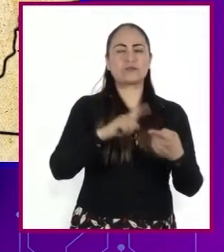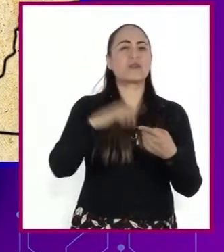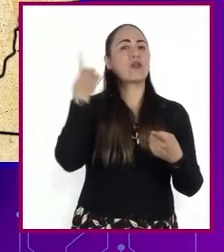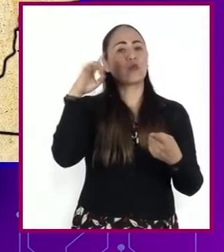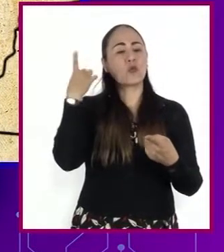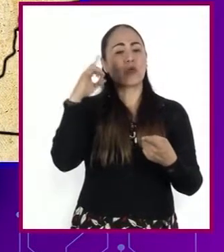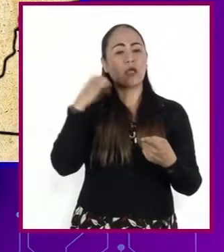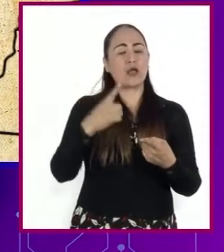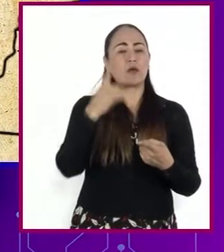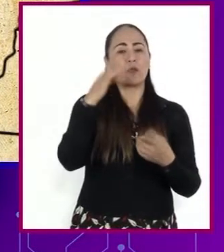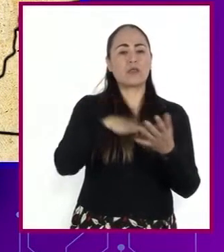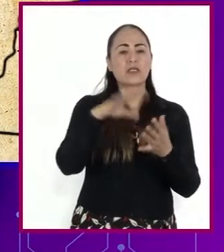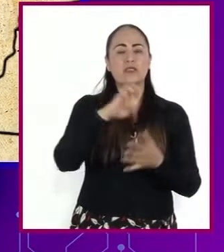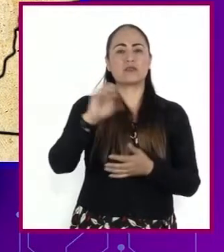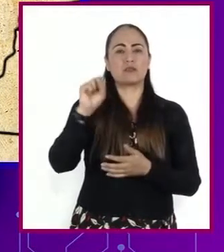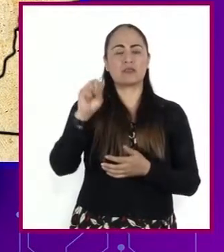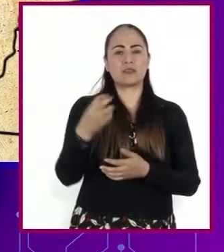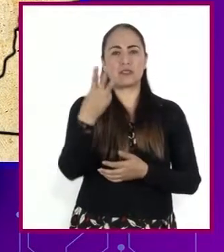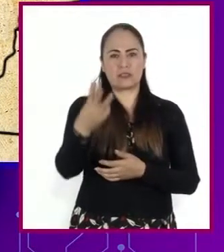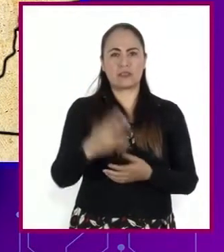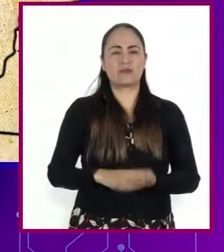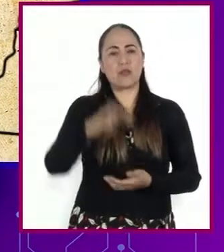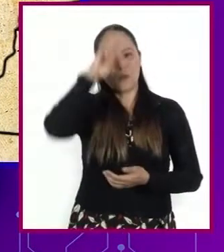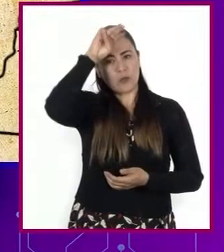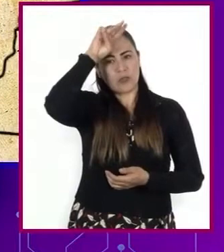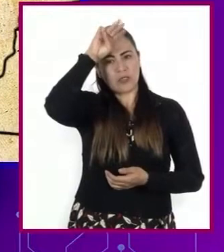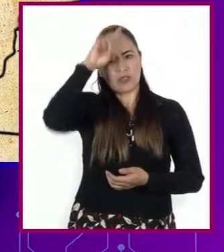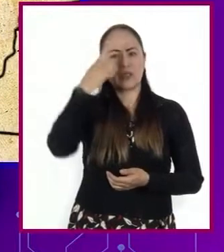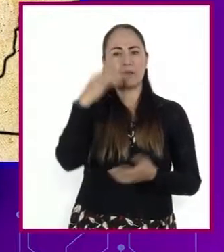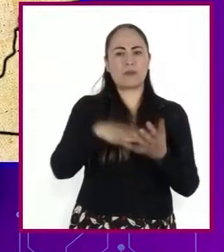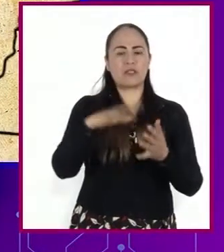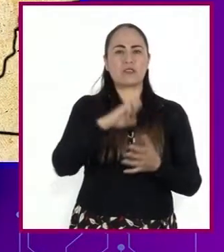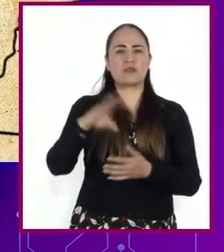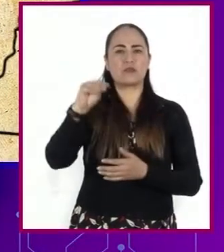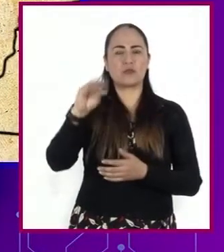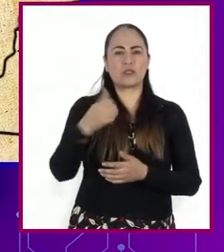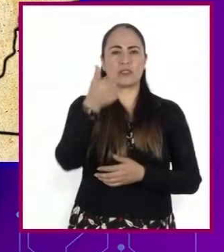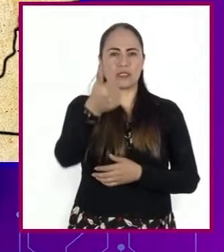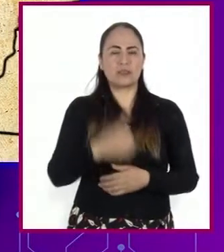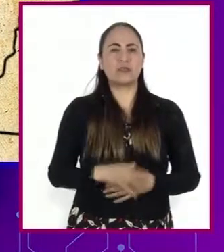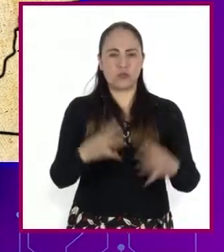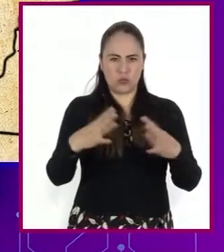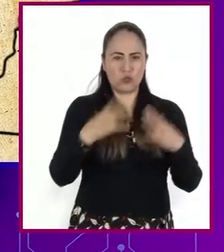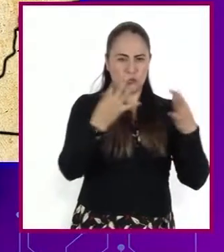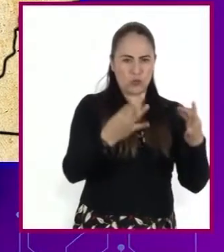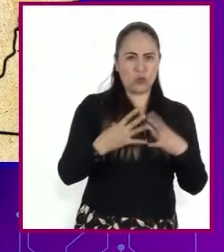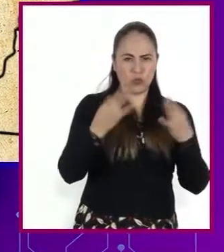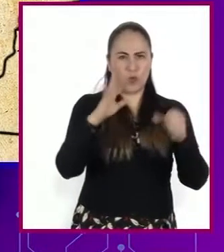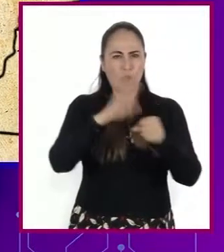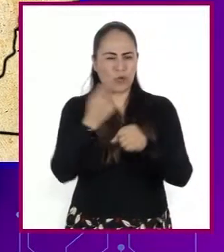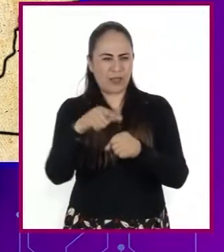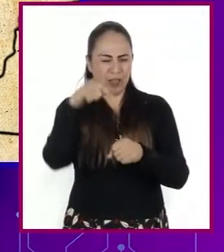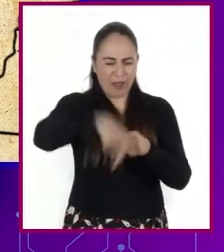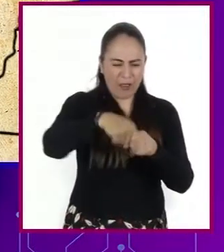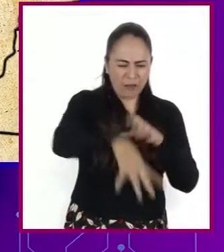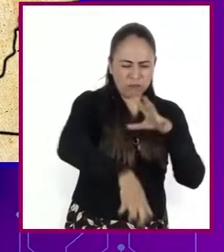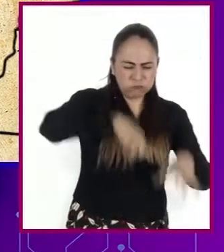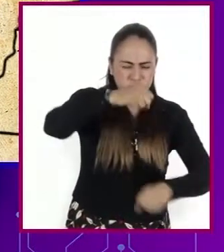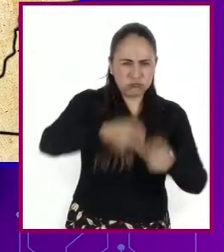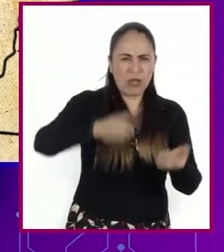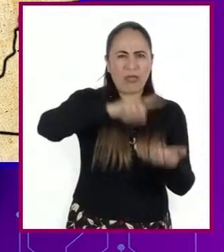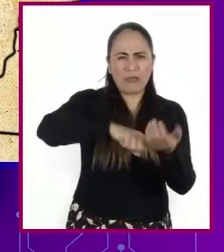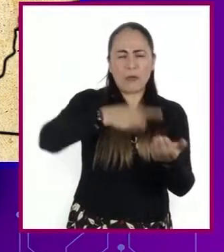acceso, los españoles no pudieron someter esos territorios, por lo que su táctica fue fundar centros de